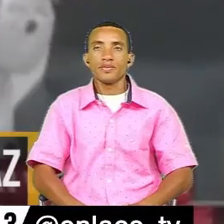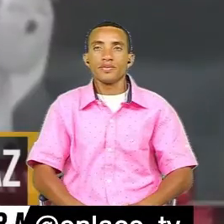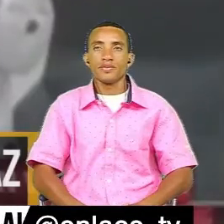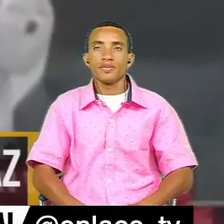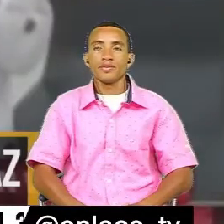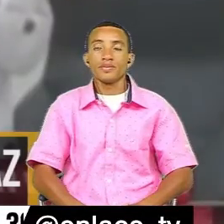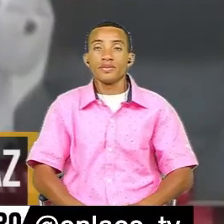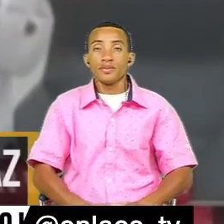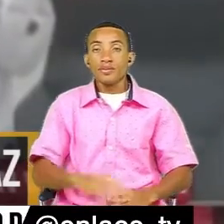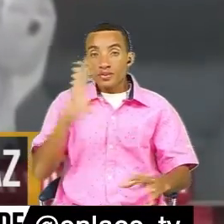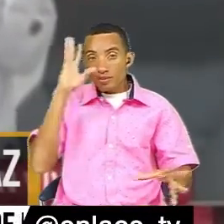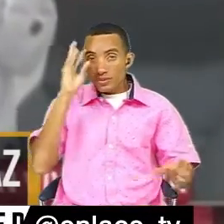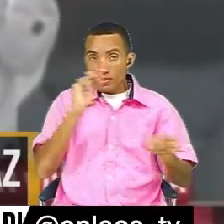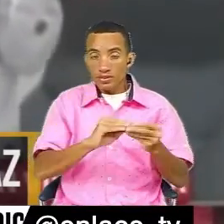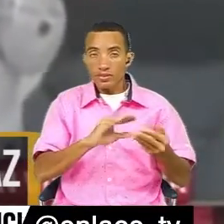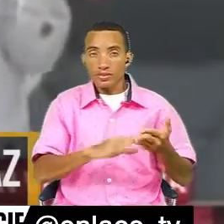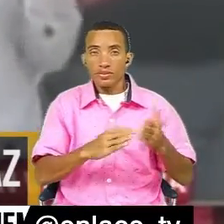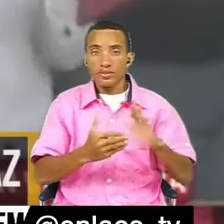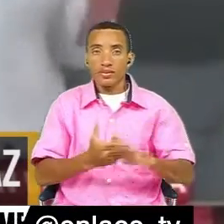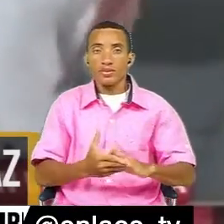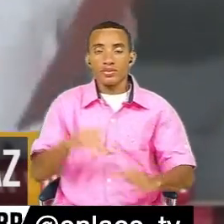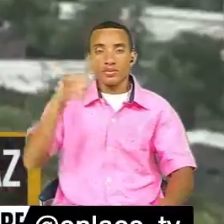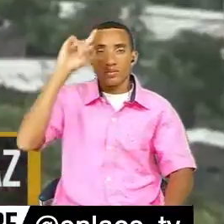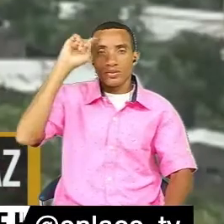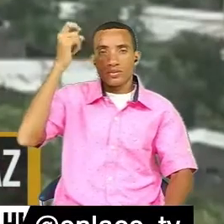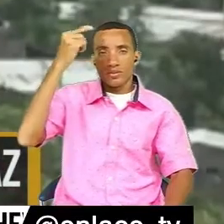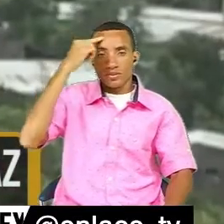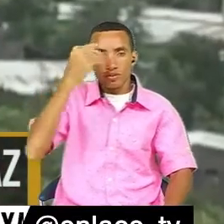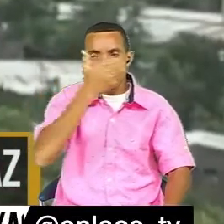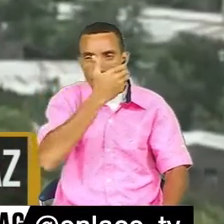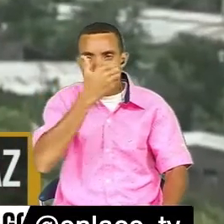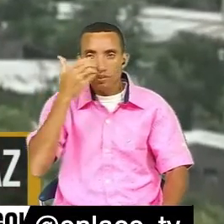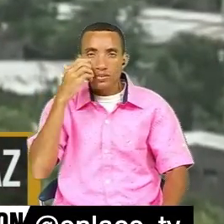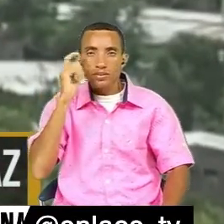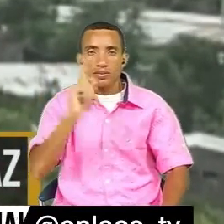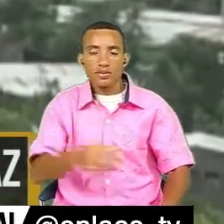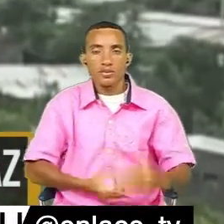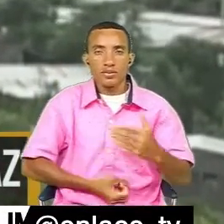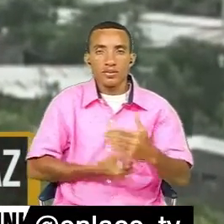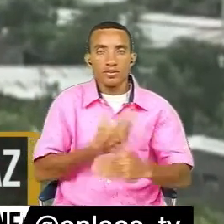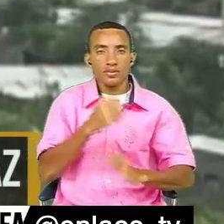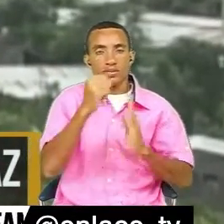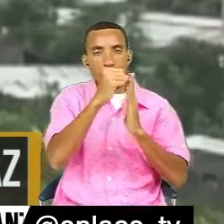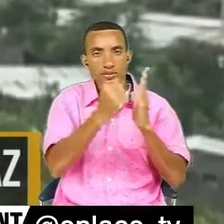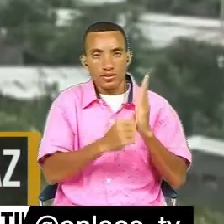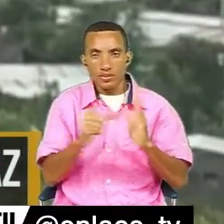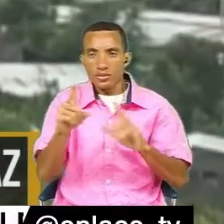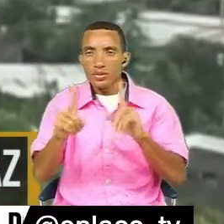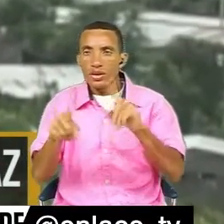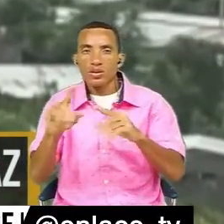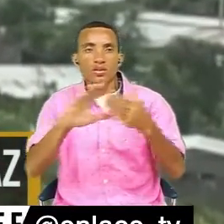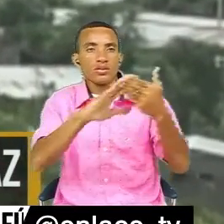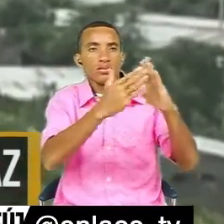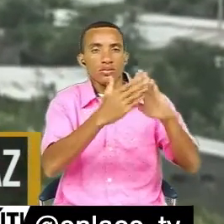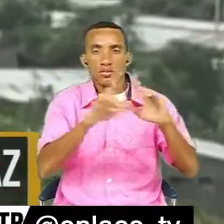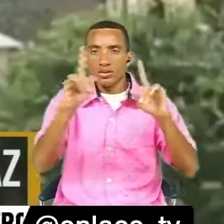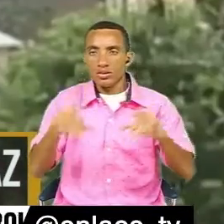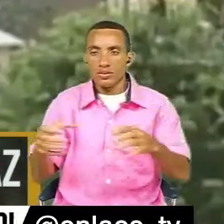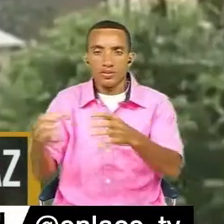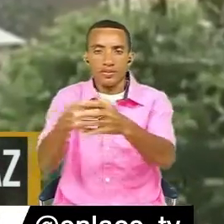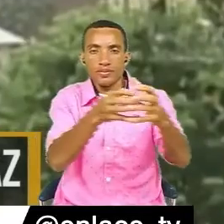Dentro de los acuerdos de paz entre el Gobierno Nacional y las FARC, se creará un programa integral de seguridad y protección para las comunidades y organizaciones en